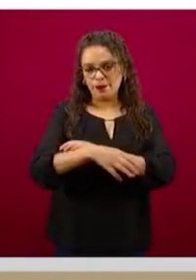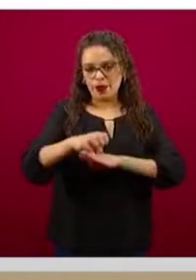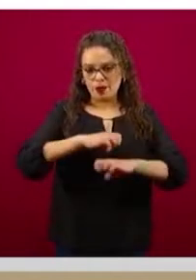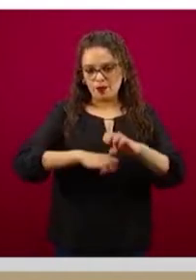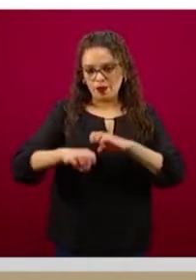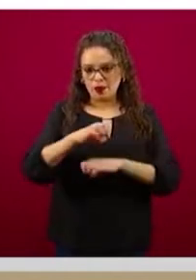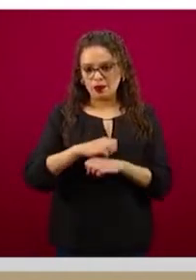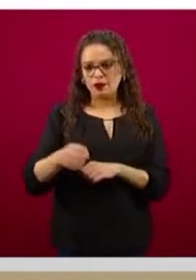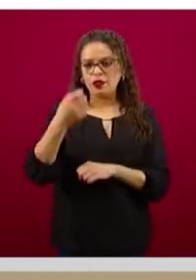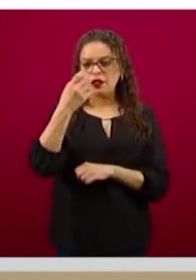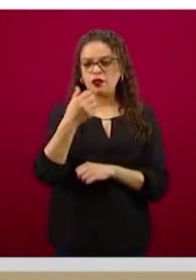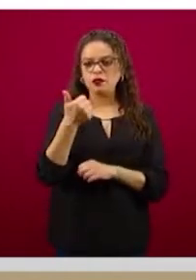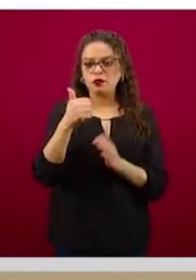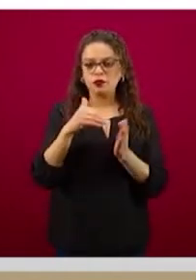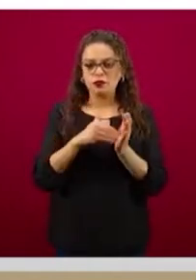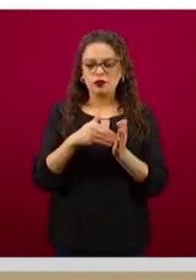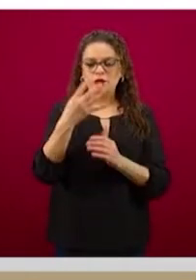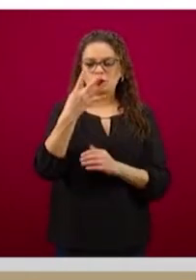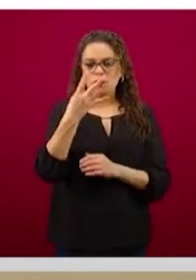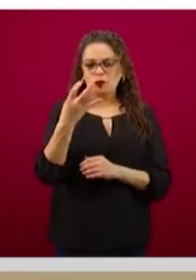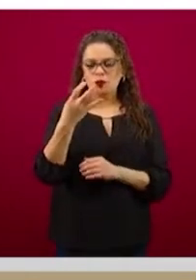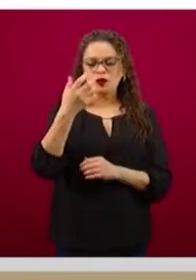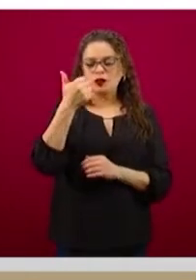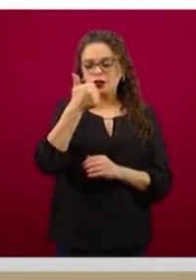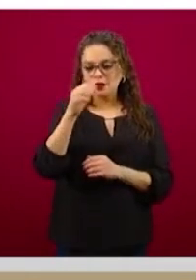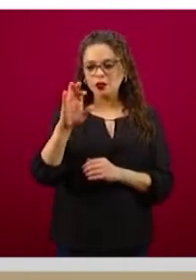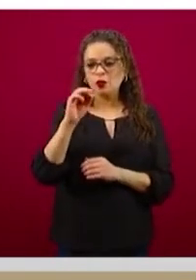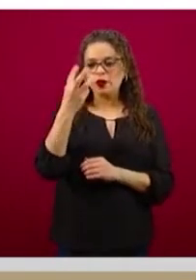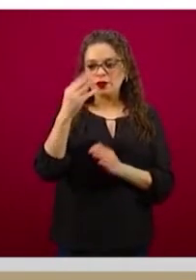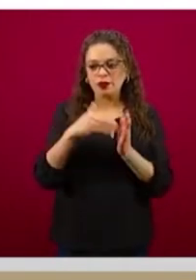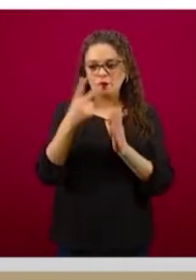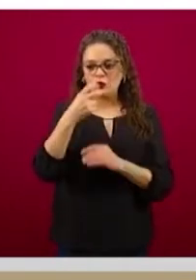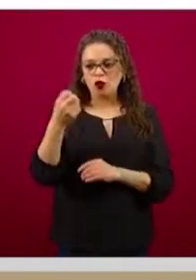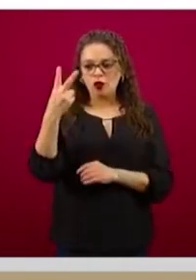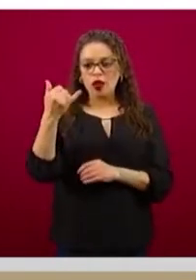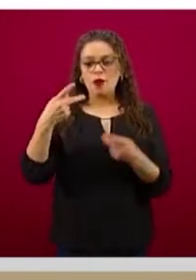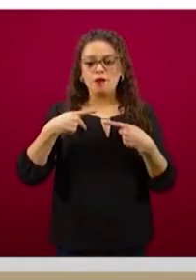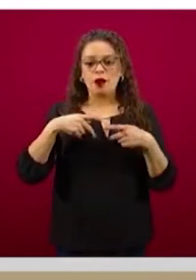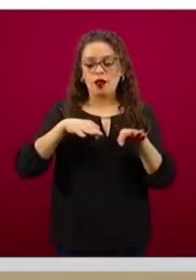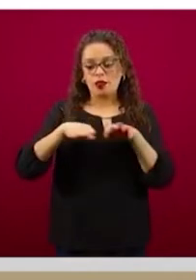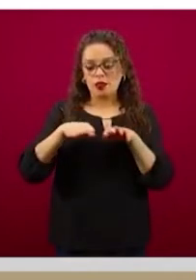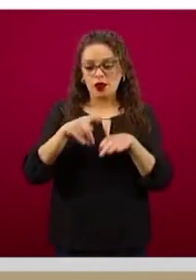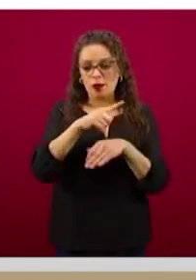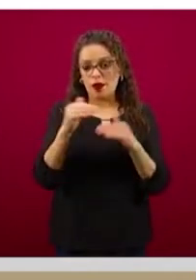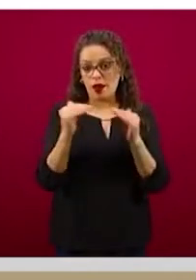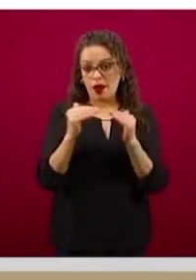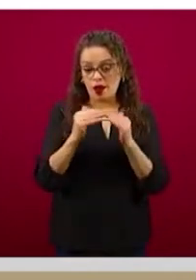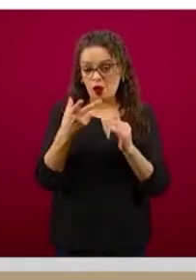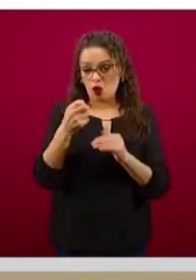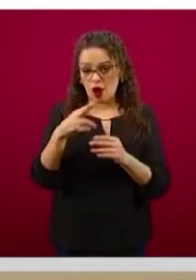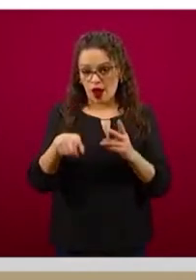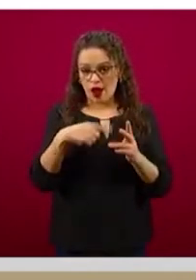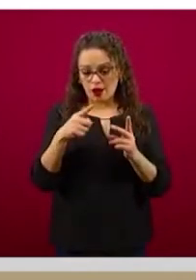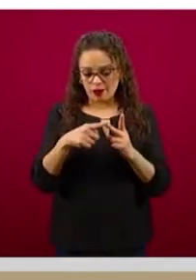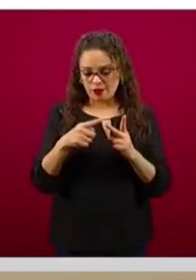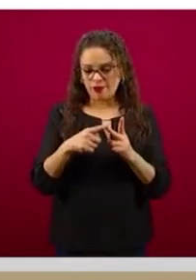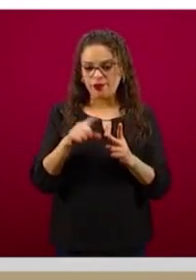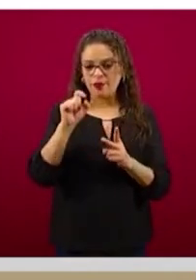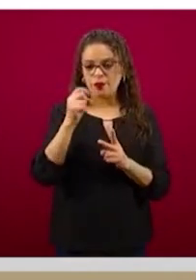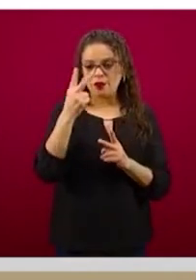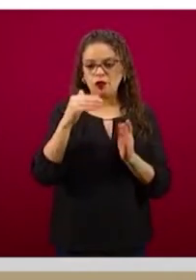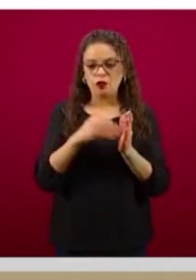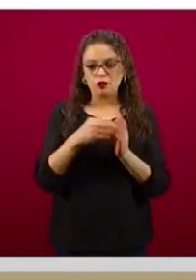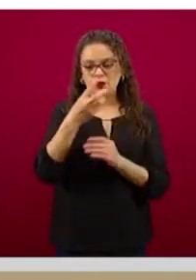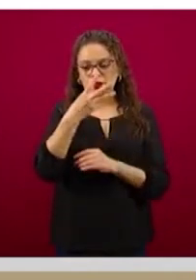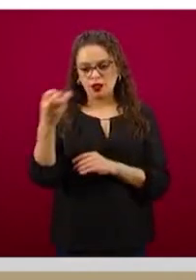personas el crédito solidario para trabajadoras o personas trabajadoras del hogar que serían de 22 mil 300 candidatos